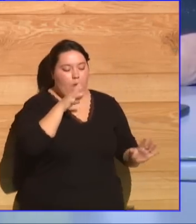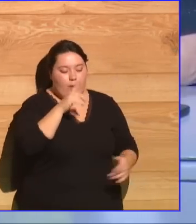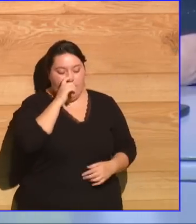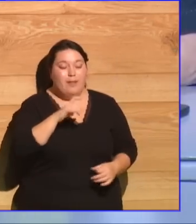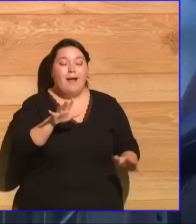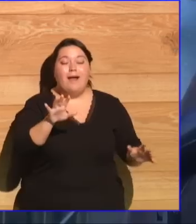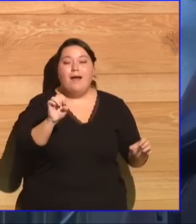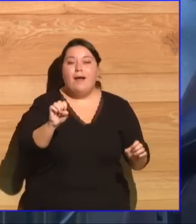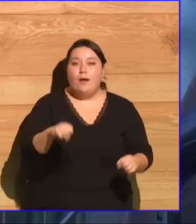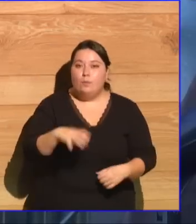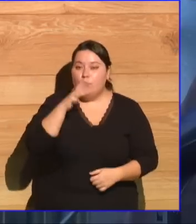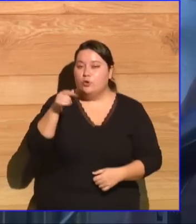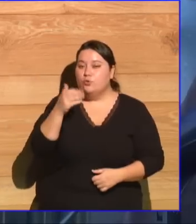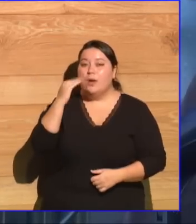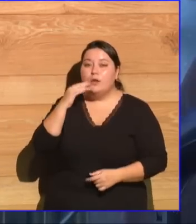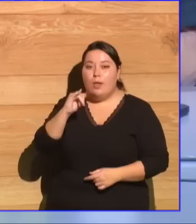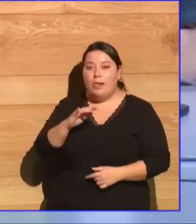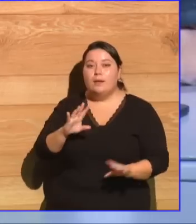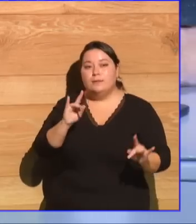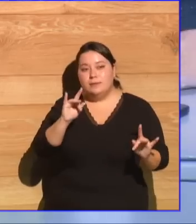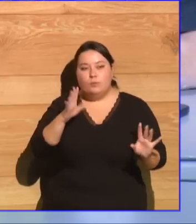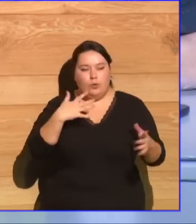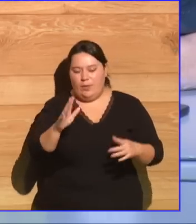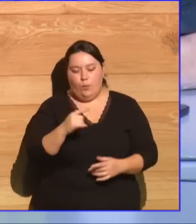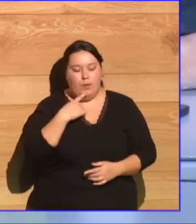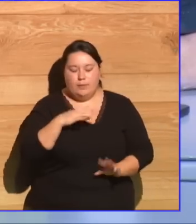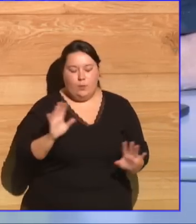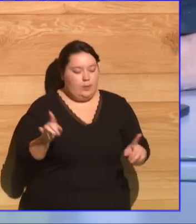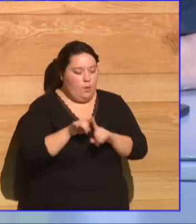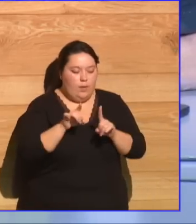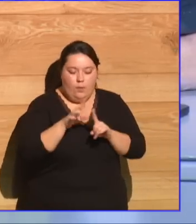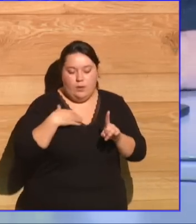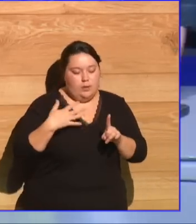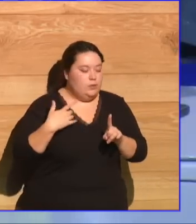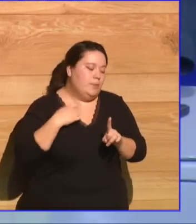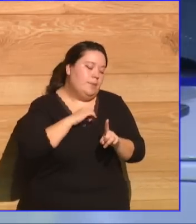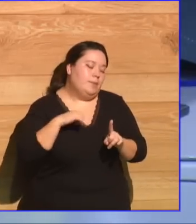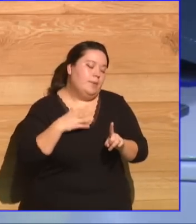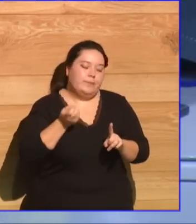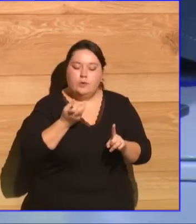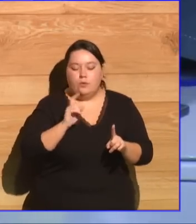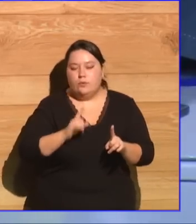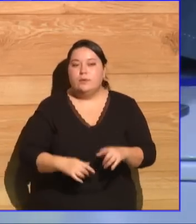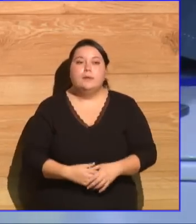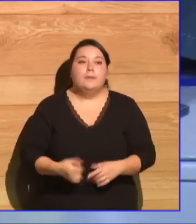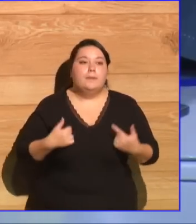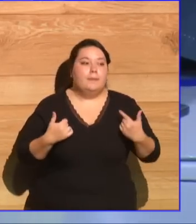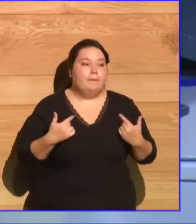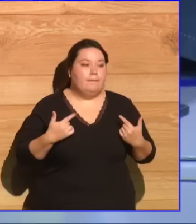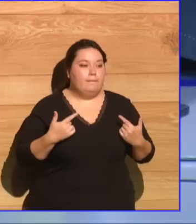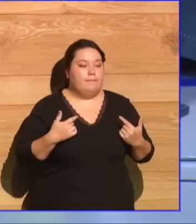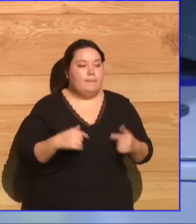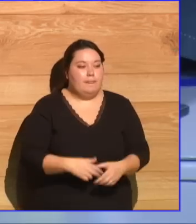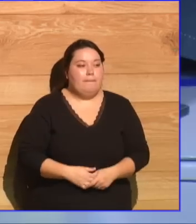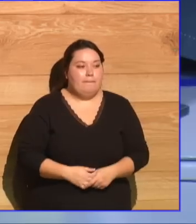era por eso por lo que tú le tenías cariño. Claro, ya es igual, pero no quiero incidir, no quiero presumir, ya está. Pero la edición de 4 discos de, Sí, de de Hook. vinilo.